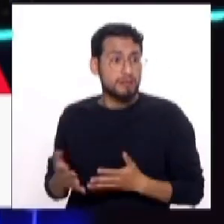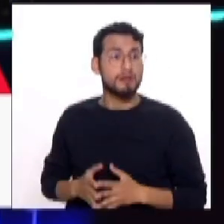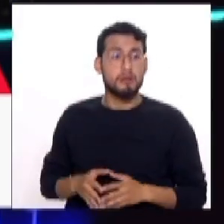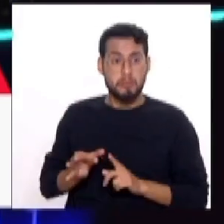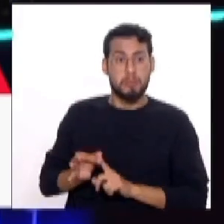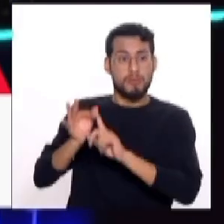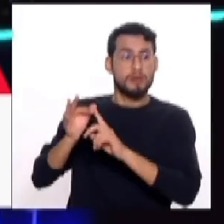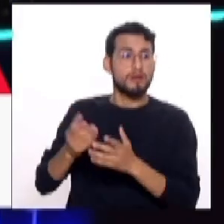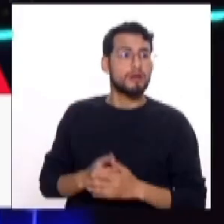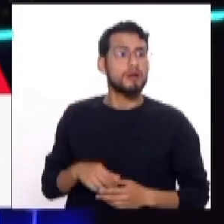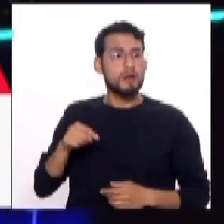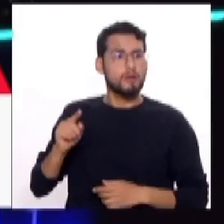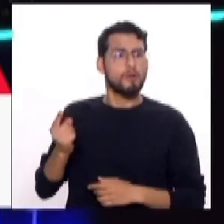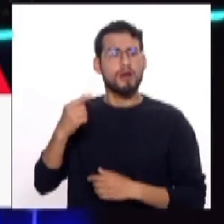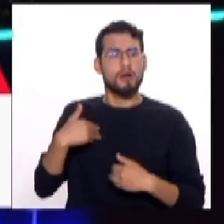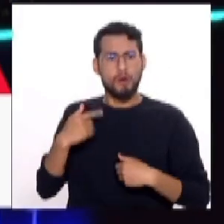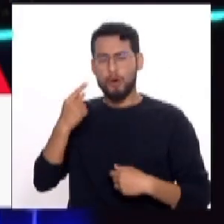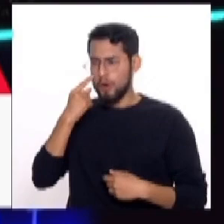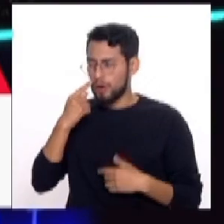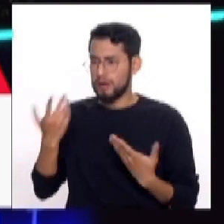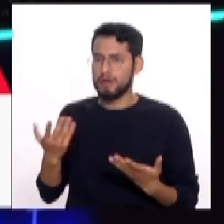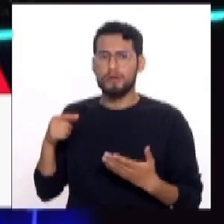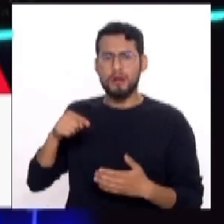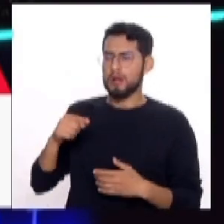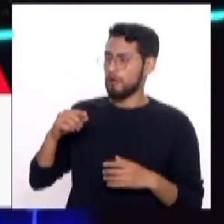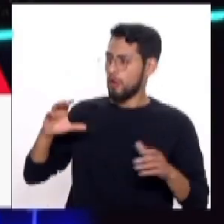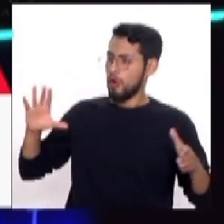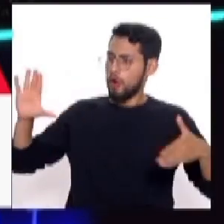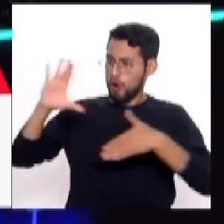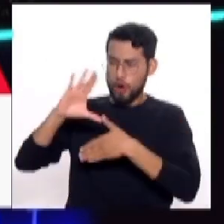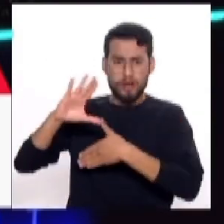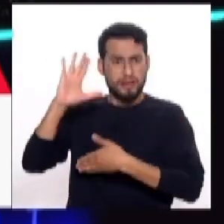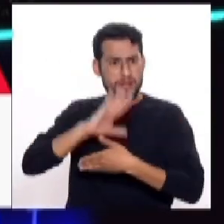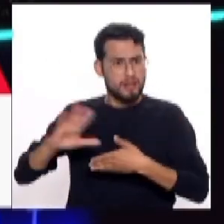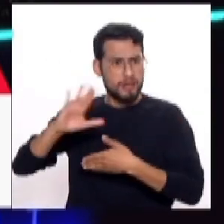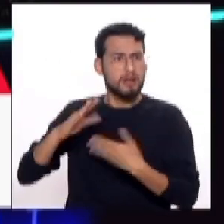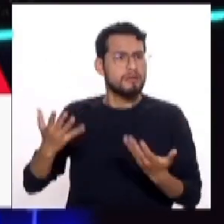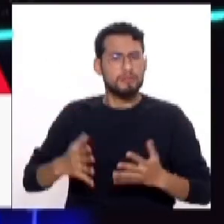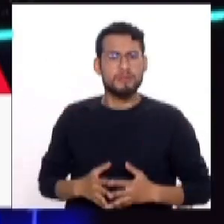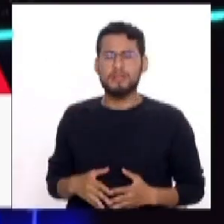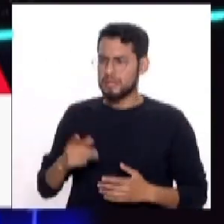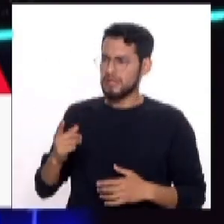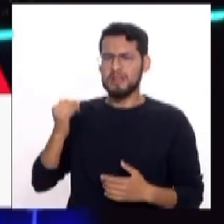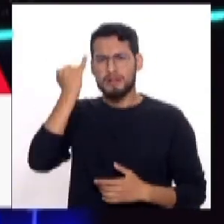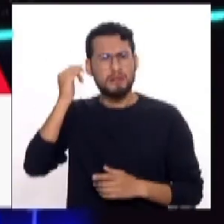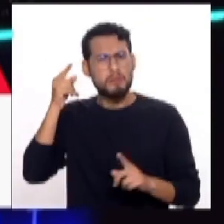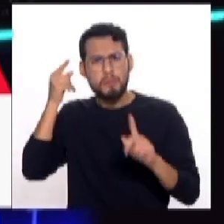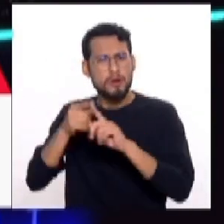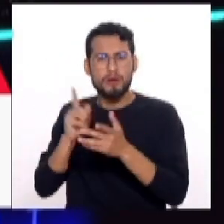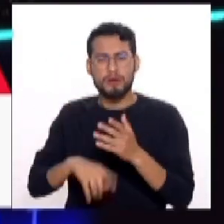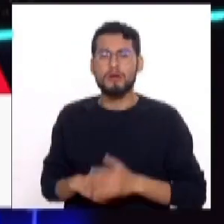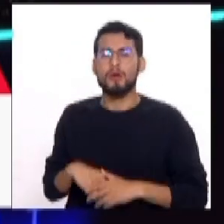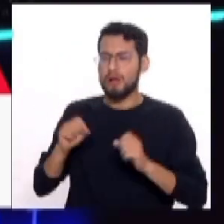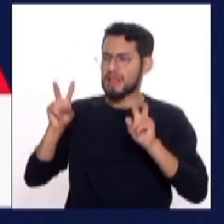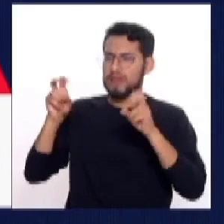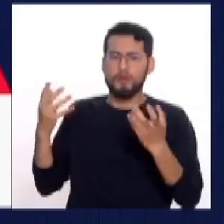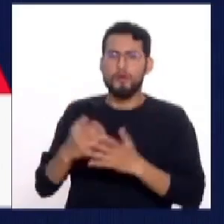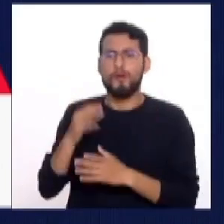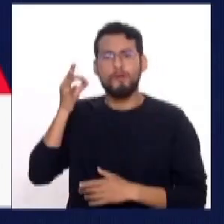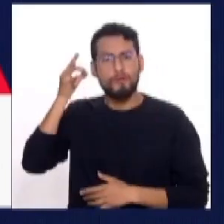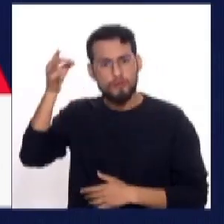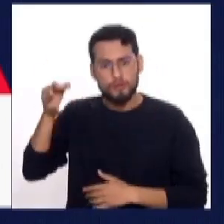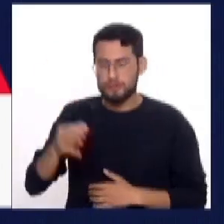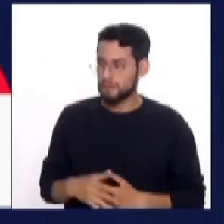y singular es la única plataforma que yo conozca nuestro continente que ha sido ideada específicamente para tener temas del